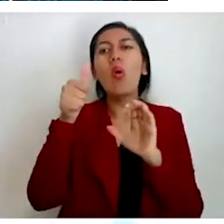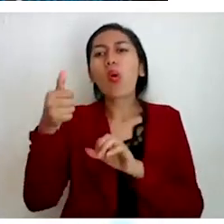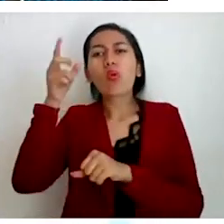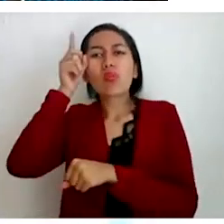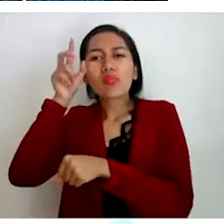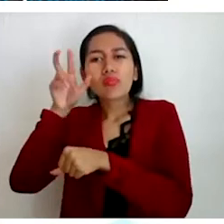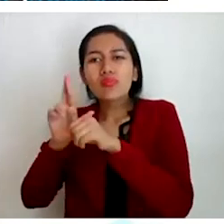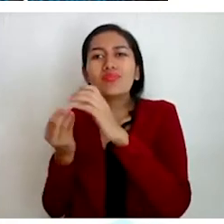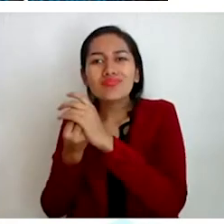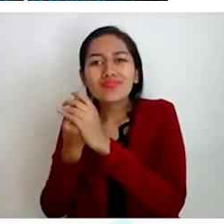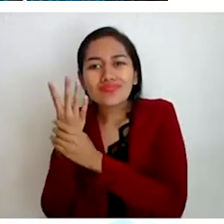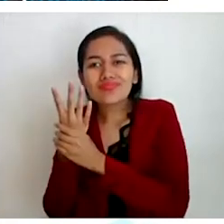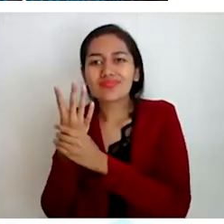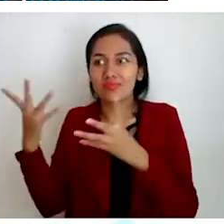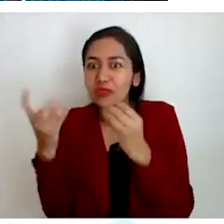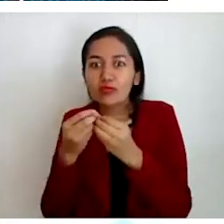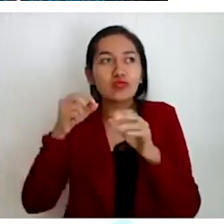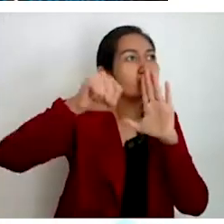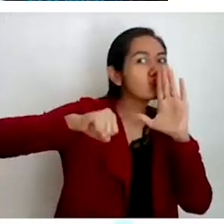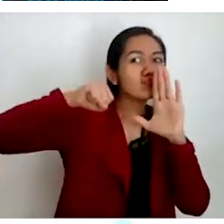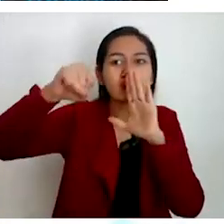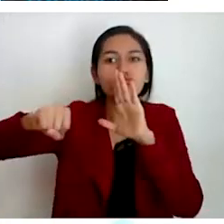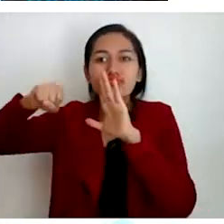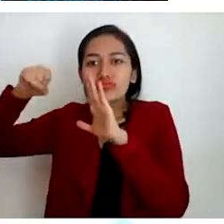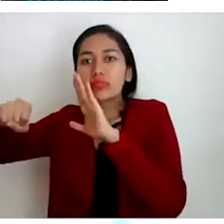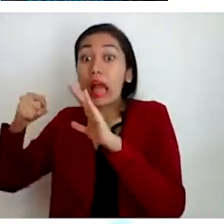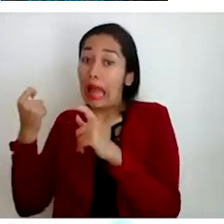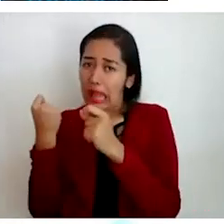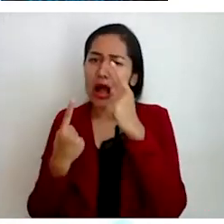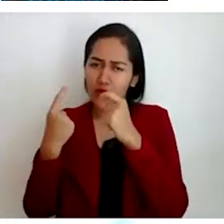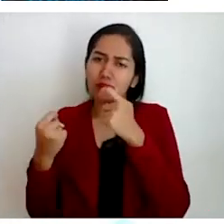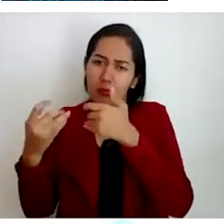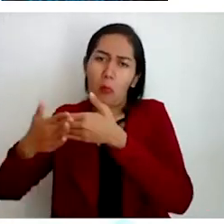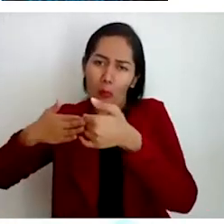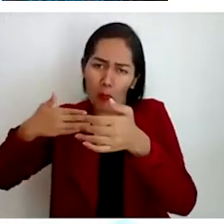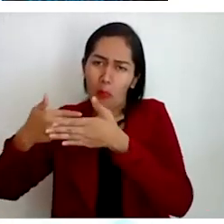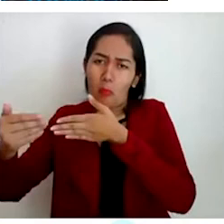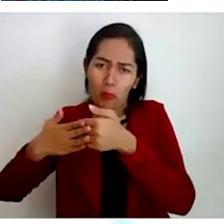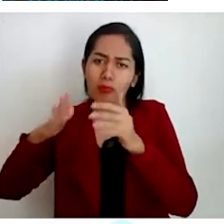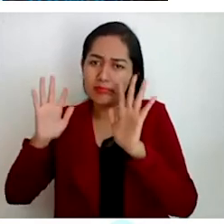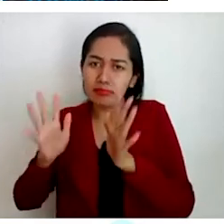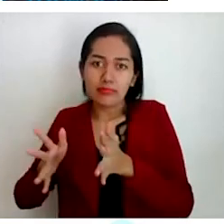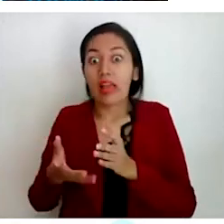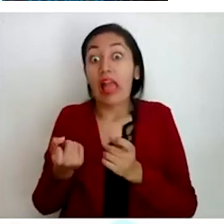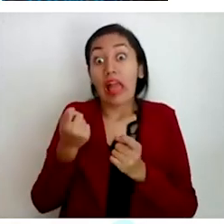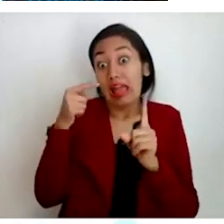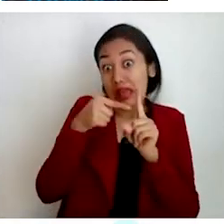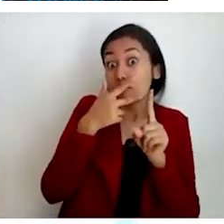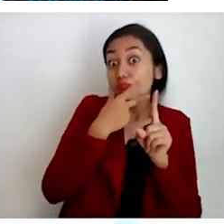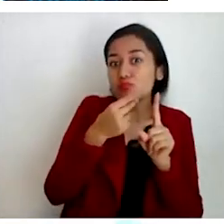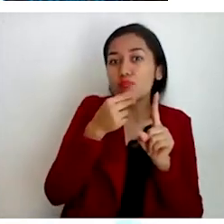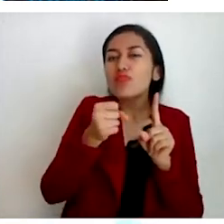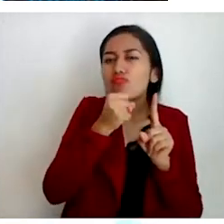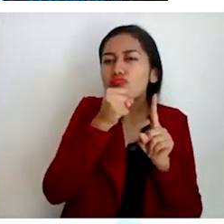sí ya tienen un pie dentro de las nuevas plataformas, como es El Irlandés, ¿no? Esta última película con Robert De Niro y